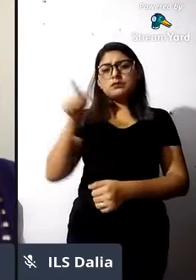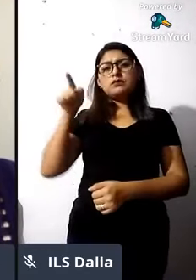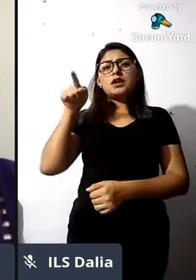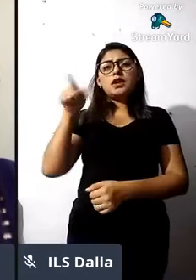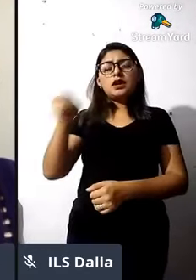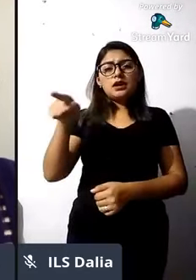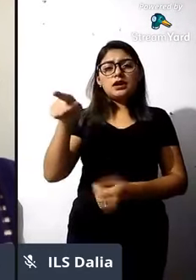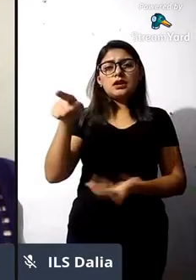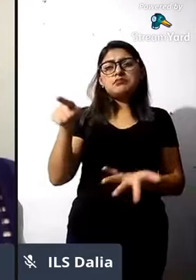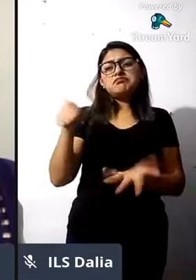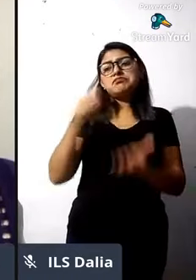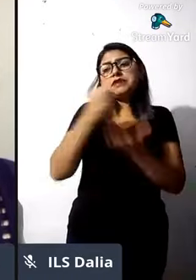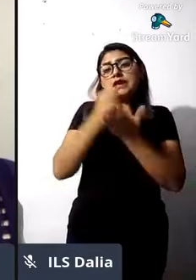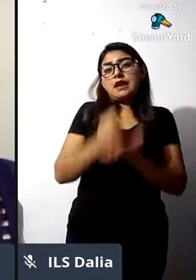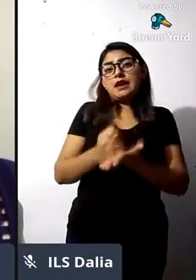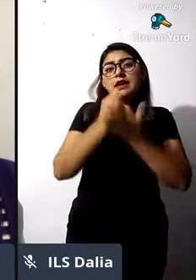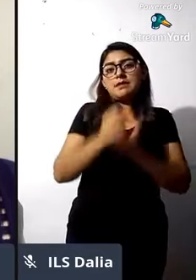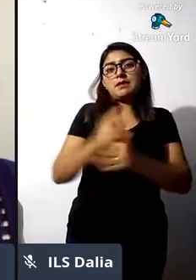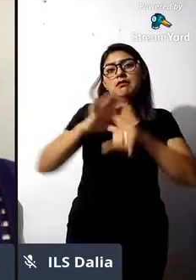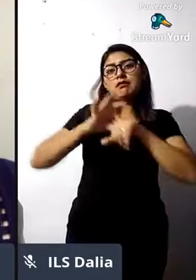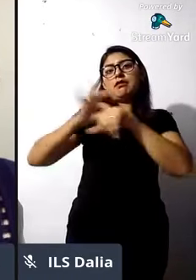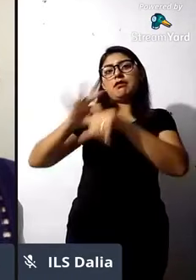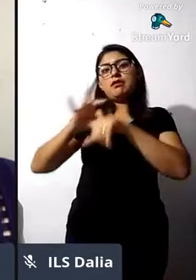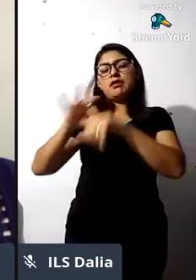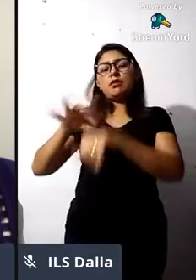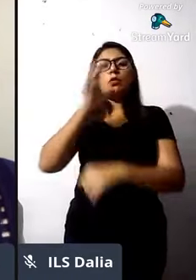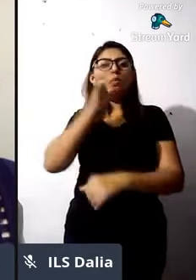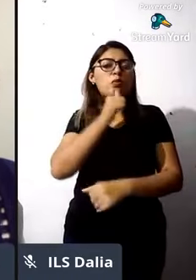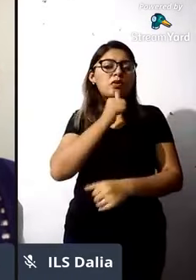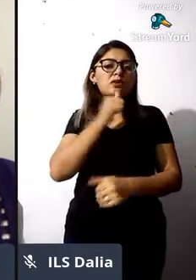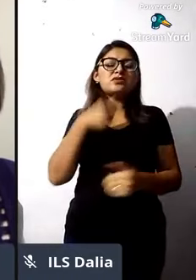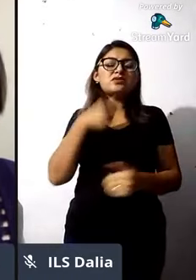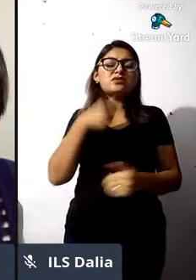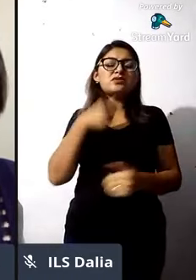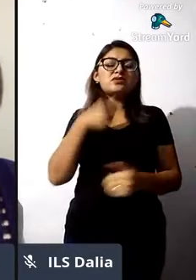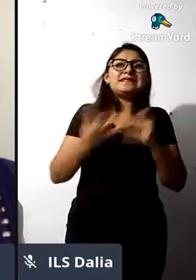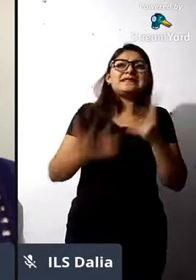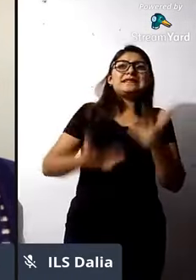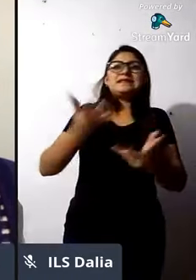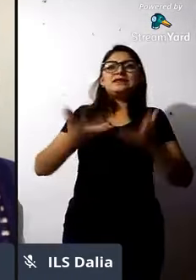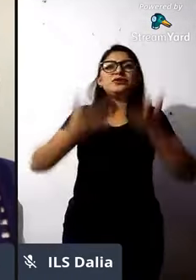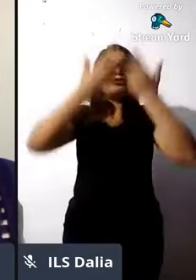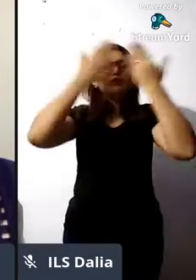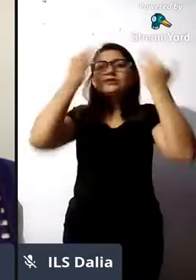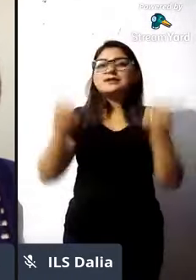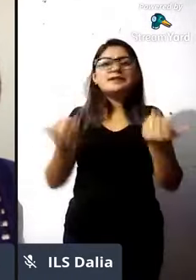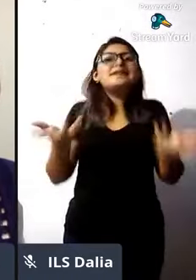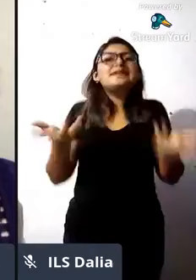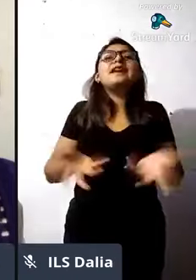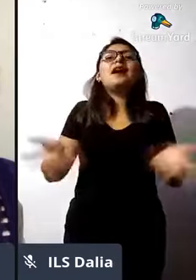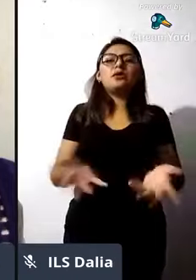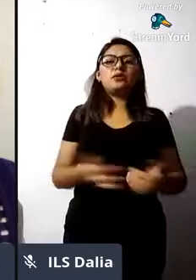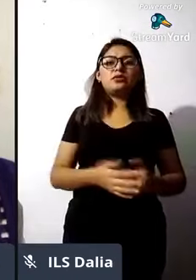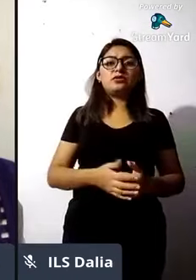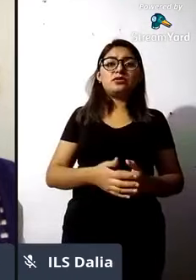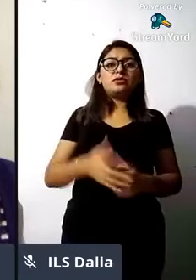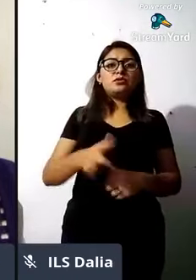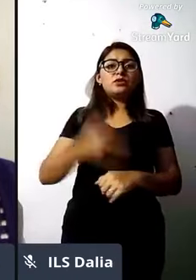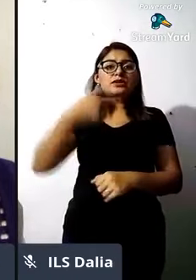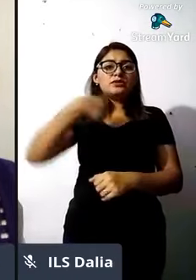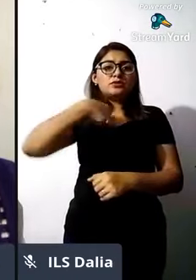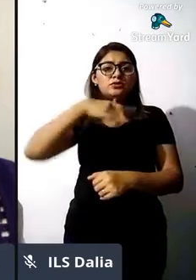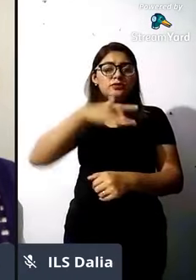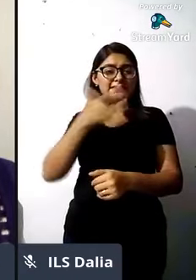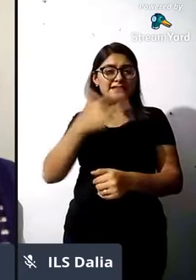razones. No sé qué hacer, estoy desesperada porque siento que no estoy capacitada